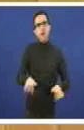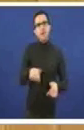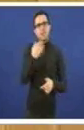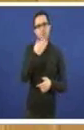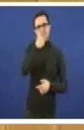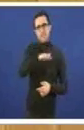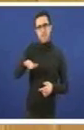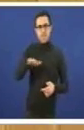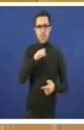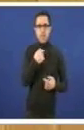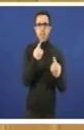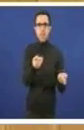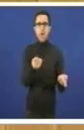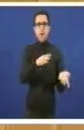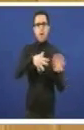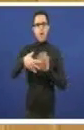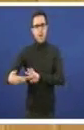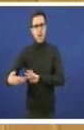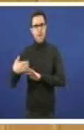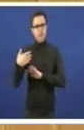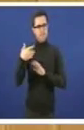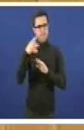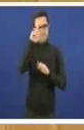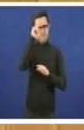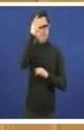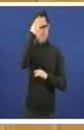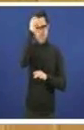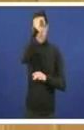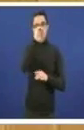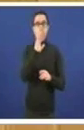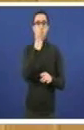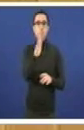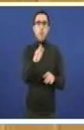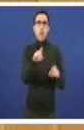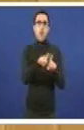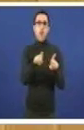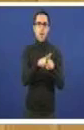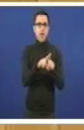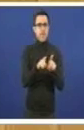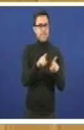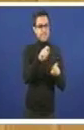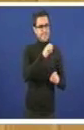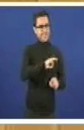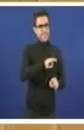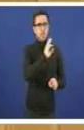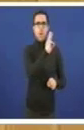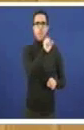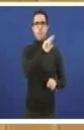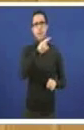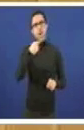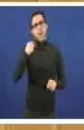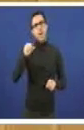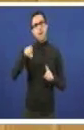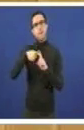de forma de parecer porque no anterior pleno tanto o señor Parga como as señoras estallos saíron aquí facendo unha dura